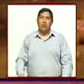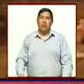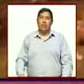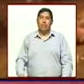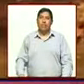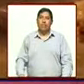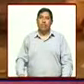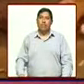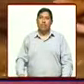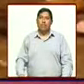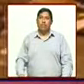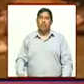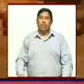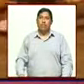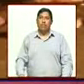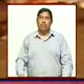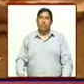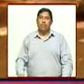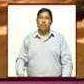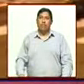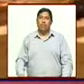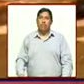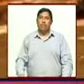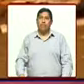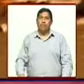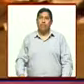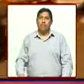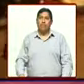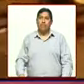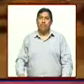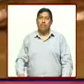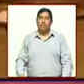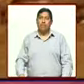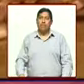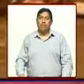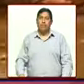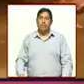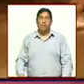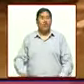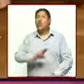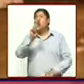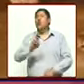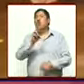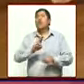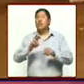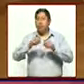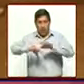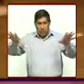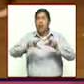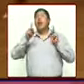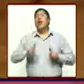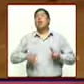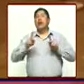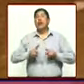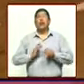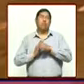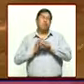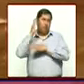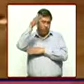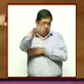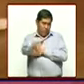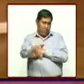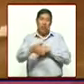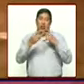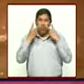Siguen gasificando. Estamos viendo uso de gas. Sí, agentes químicos que se están utilizando para dispersar a las personas y que evidentemente